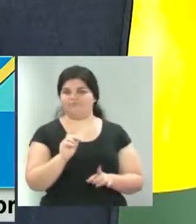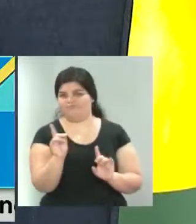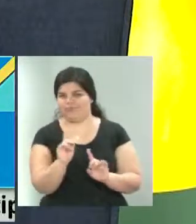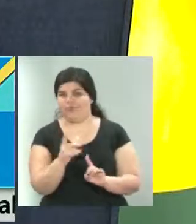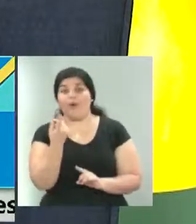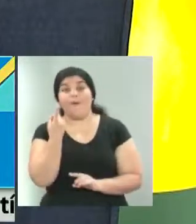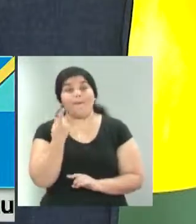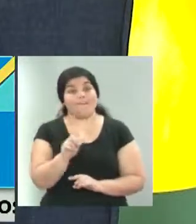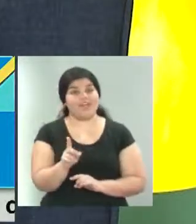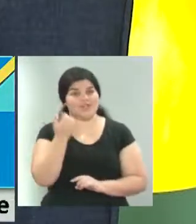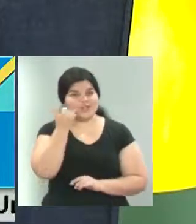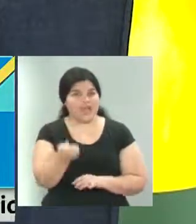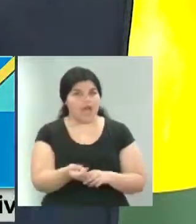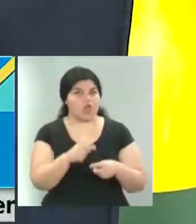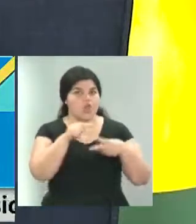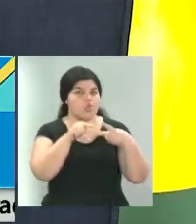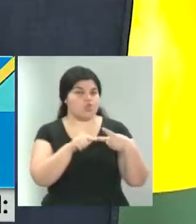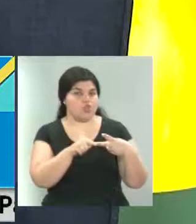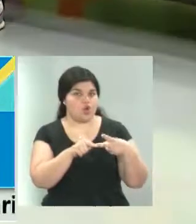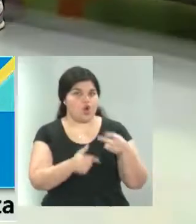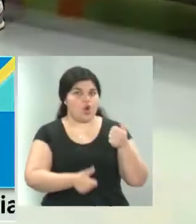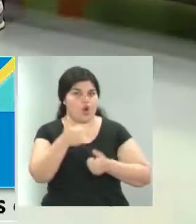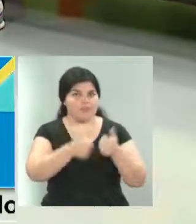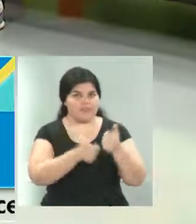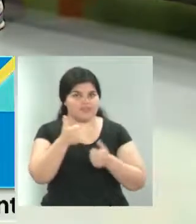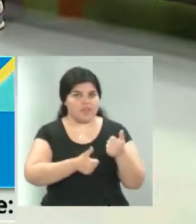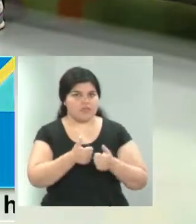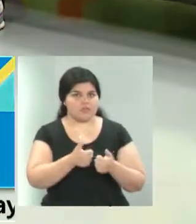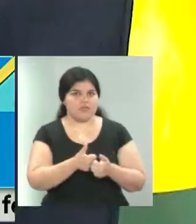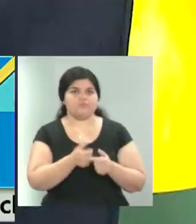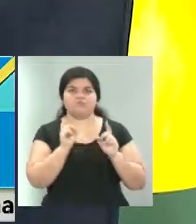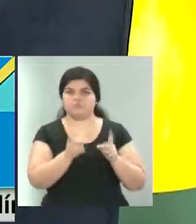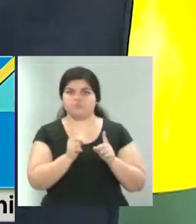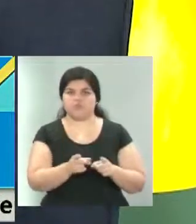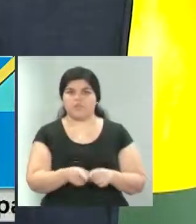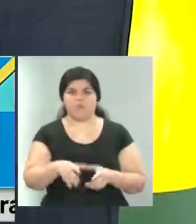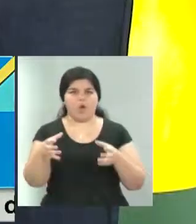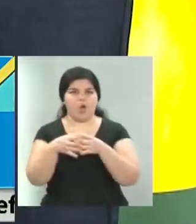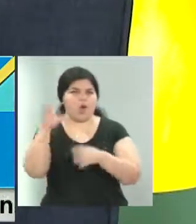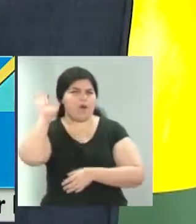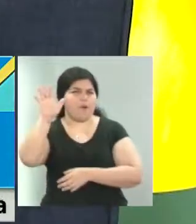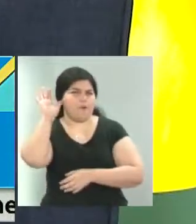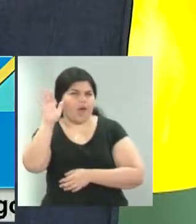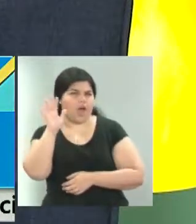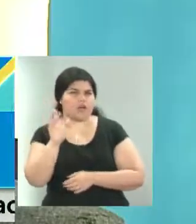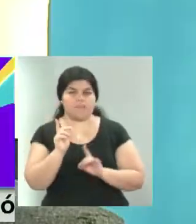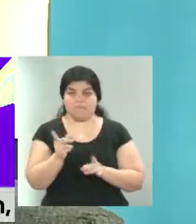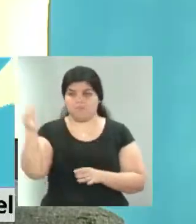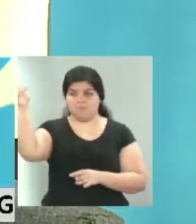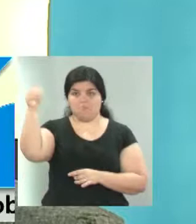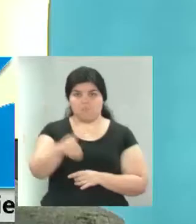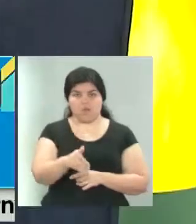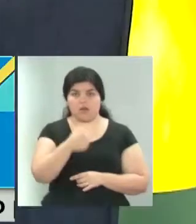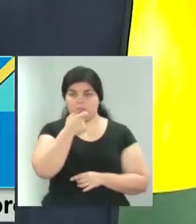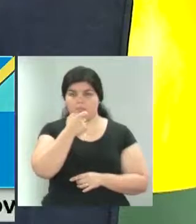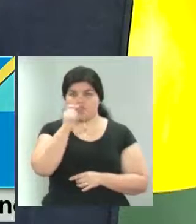fuego, otra antes también con dos hinchadas, hemos tenido equipos, estos mismos barras han venido a esta provincia